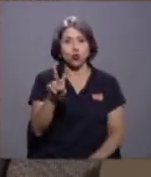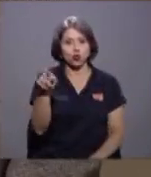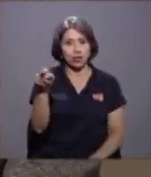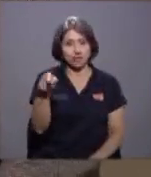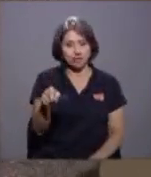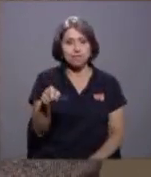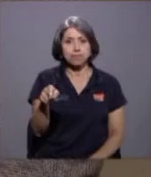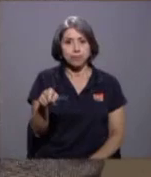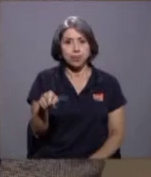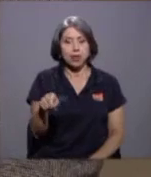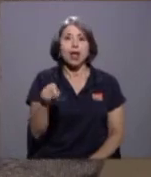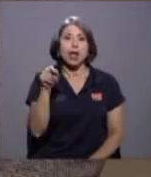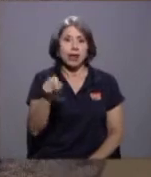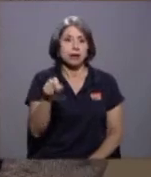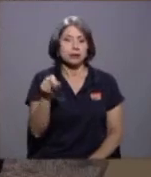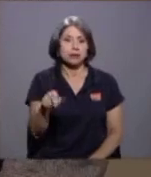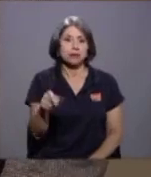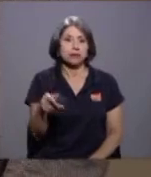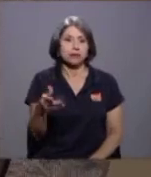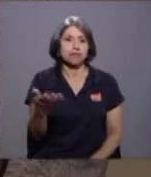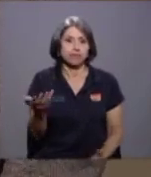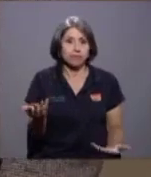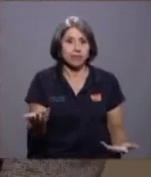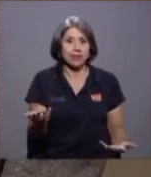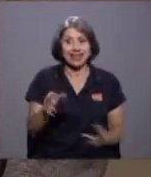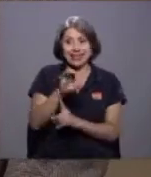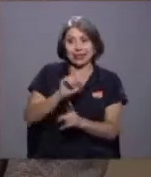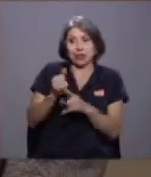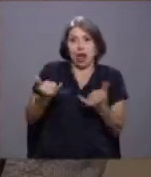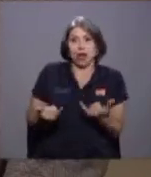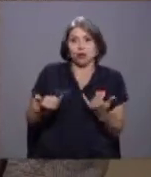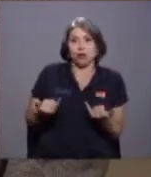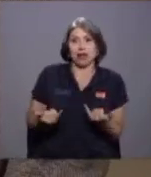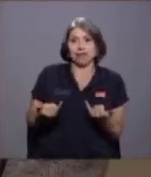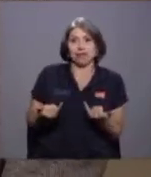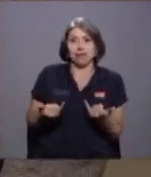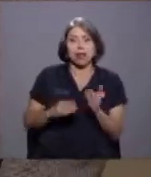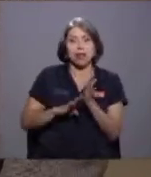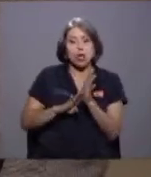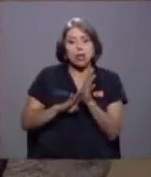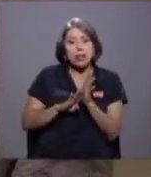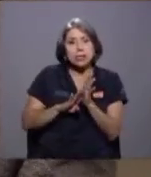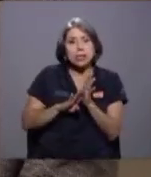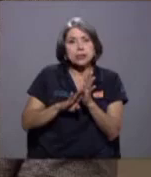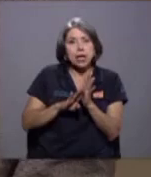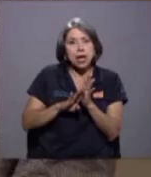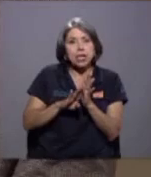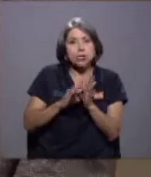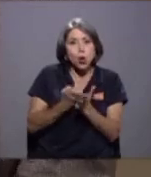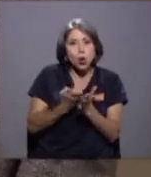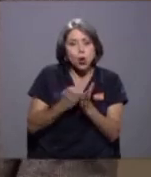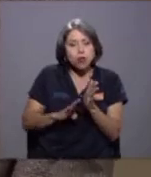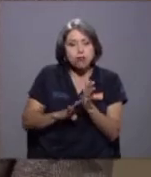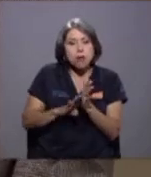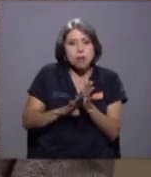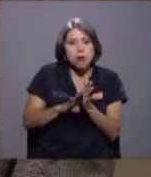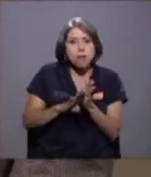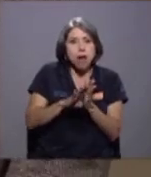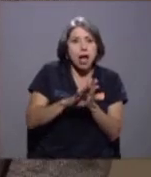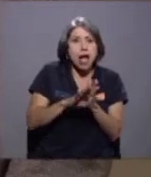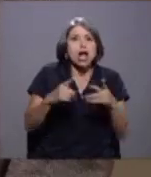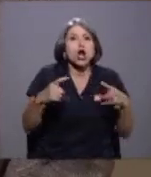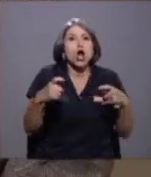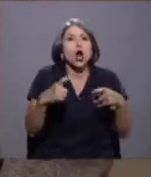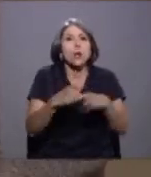Y eso es a lo que me refería. La coyuntura actual de desaceleración viene a complicar ese problema estructural de la